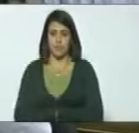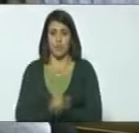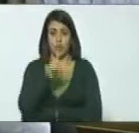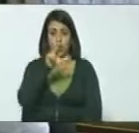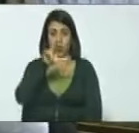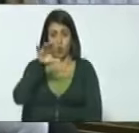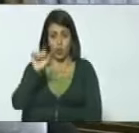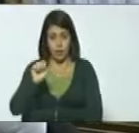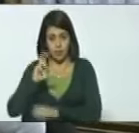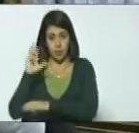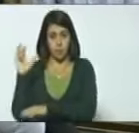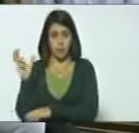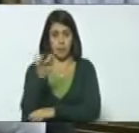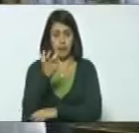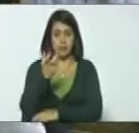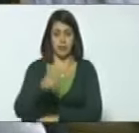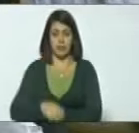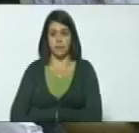Luis Martínez, pitcher.